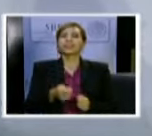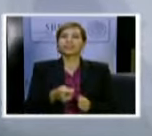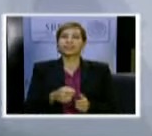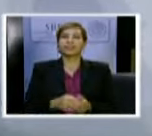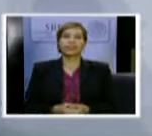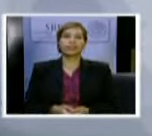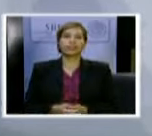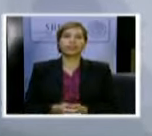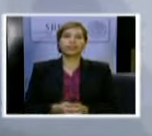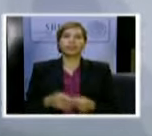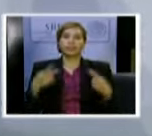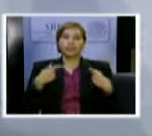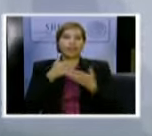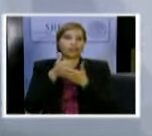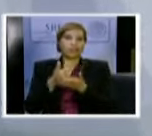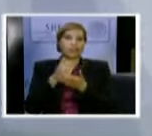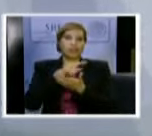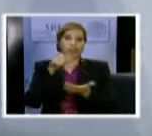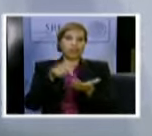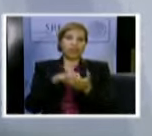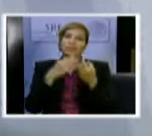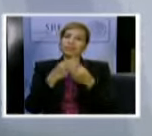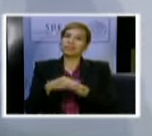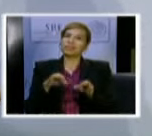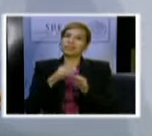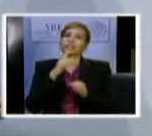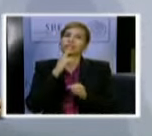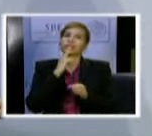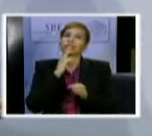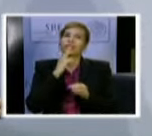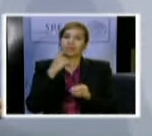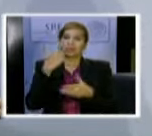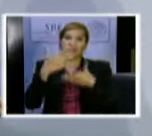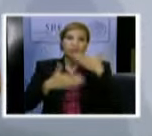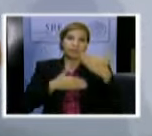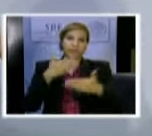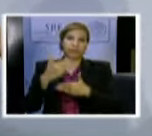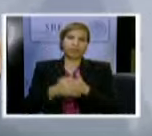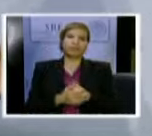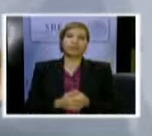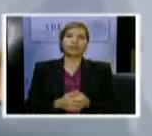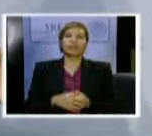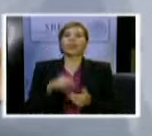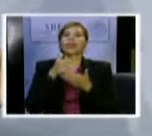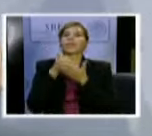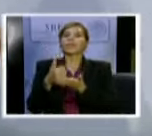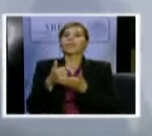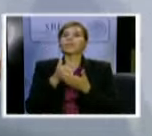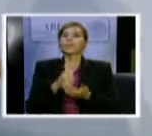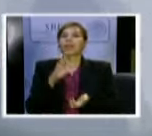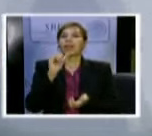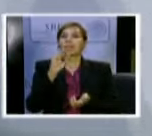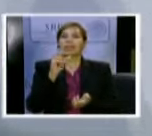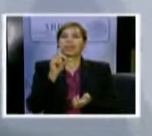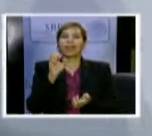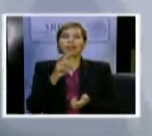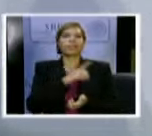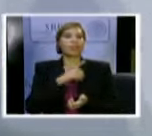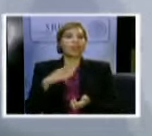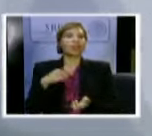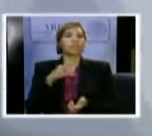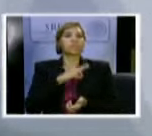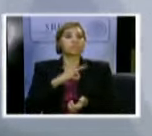que los aliados locales son fundamentales para este propósito. Y el cabildeo que se puede y se